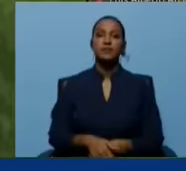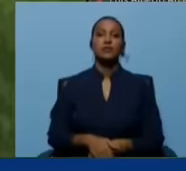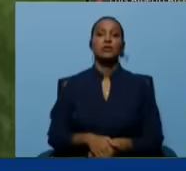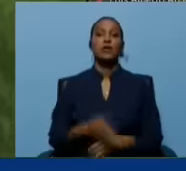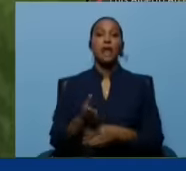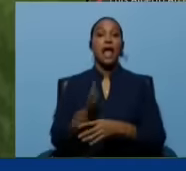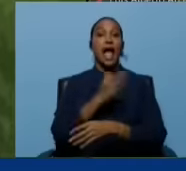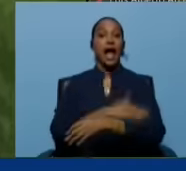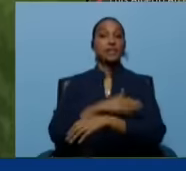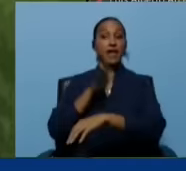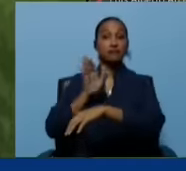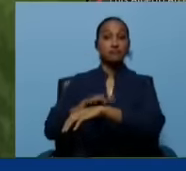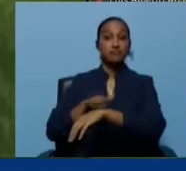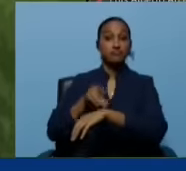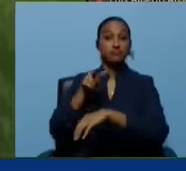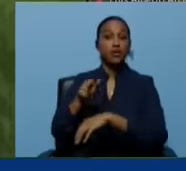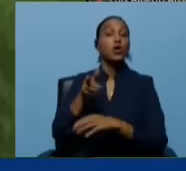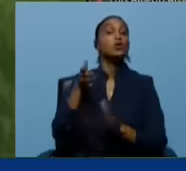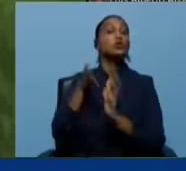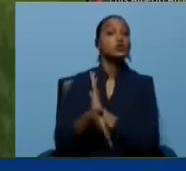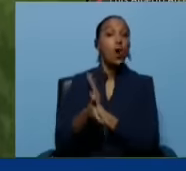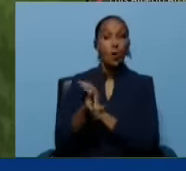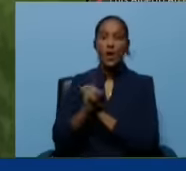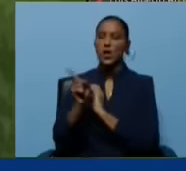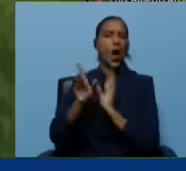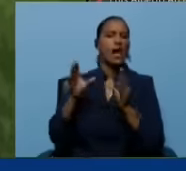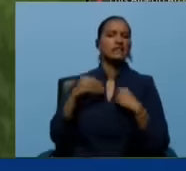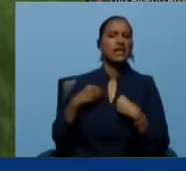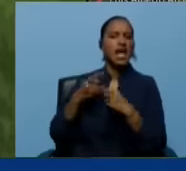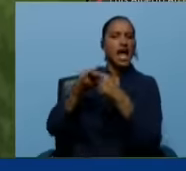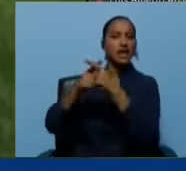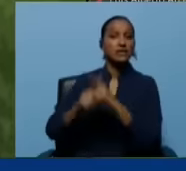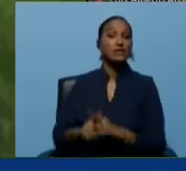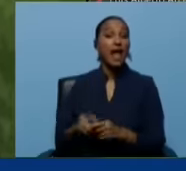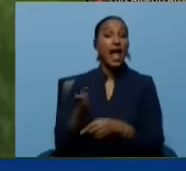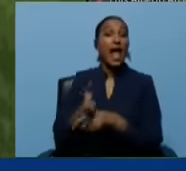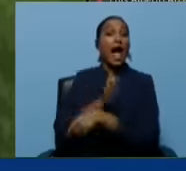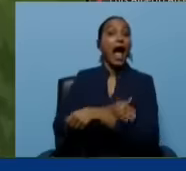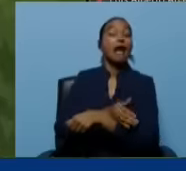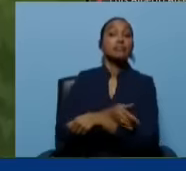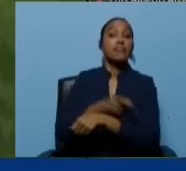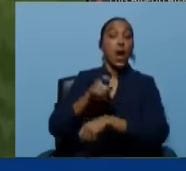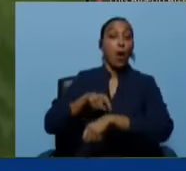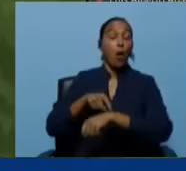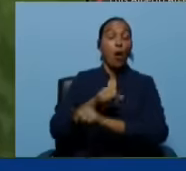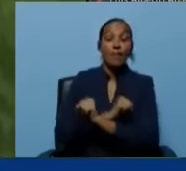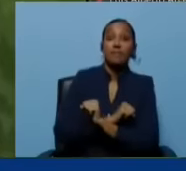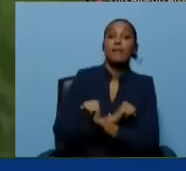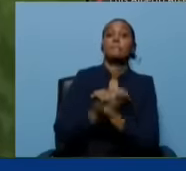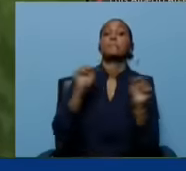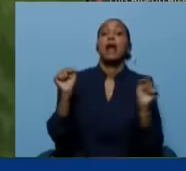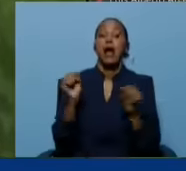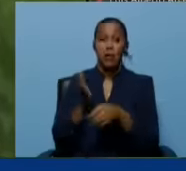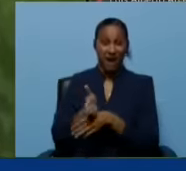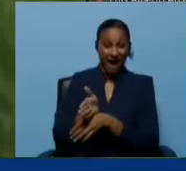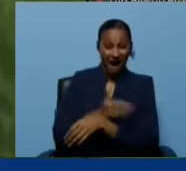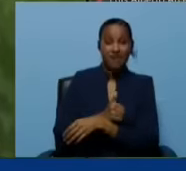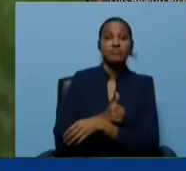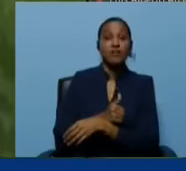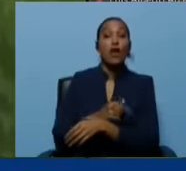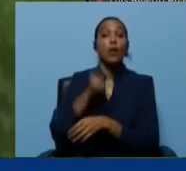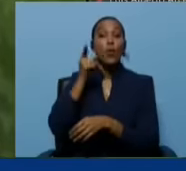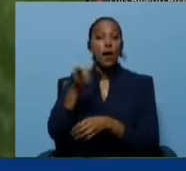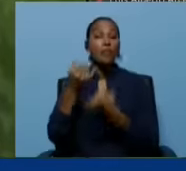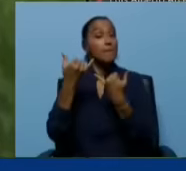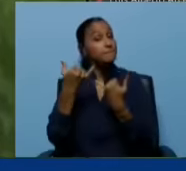otros resultados que no fueran los que ellos pronosticaban, mostró muy temprano, prácticamente al cierre de las urnas, que